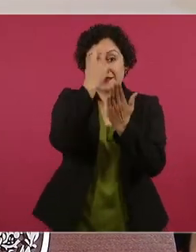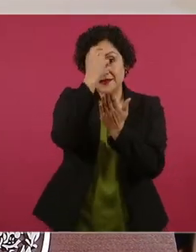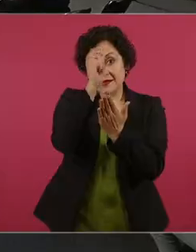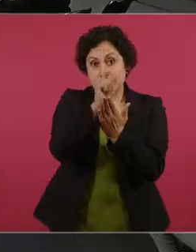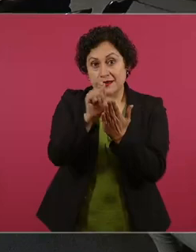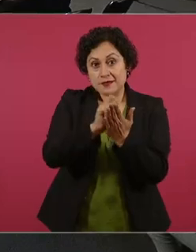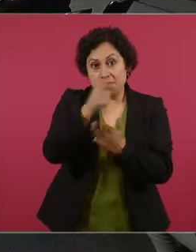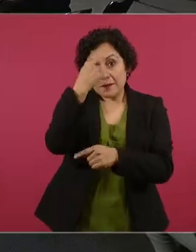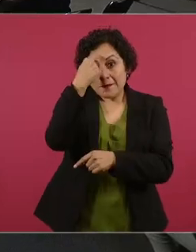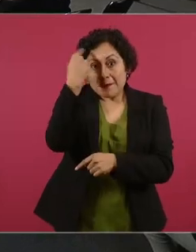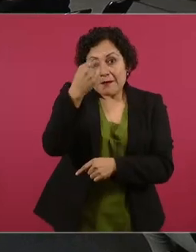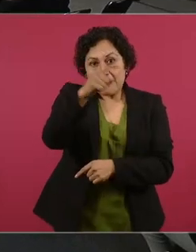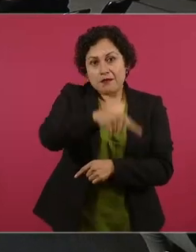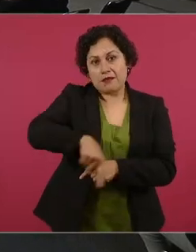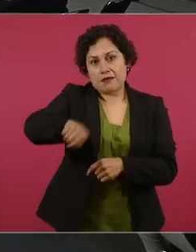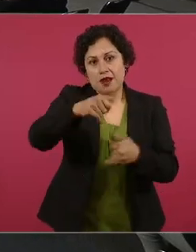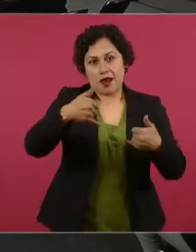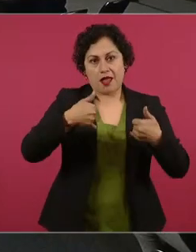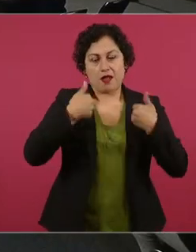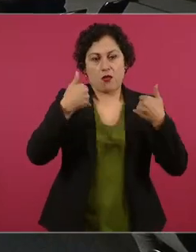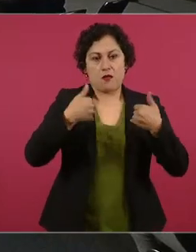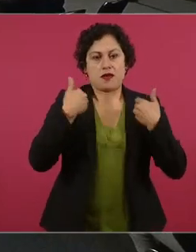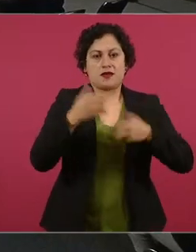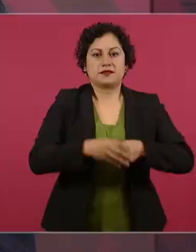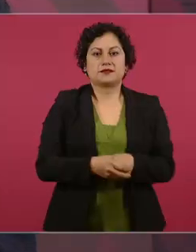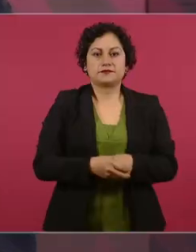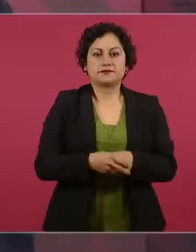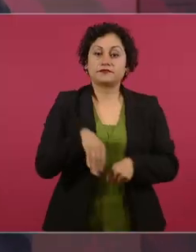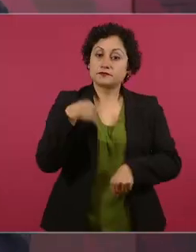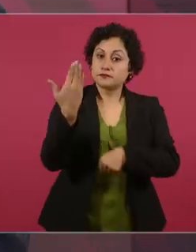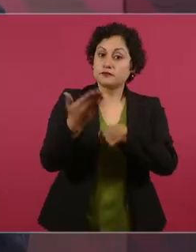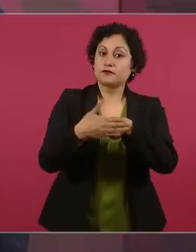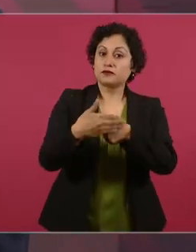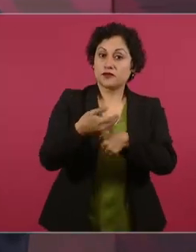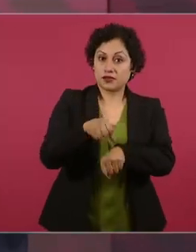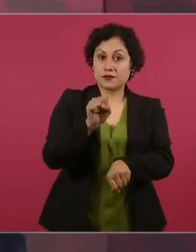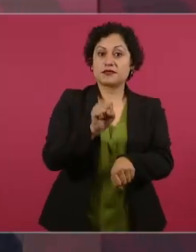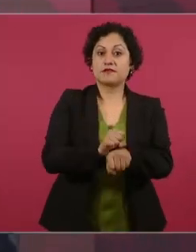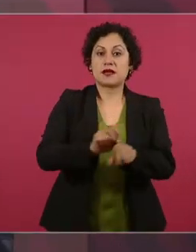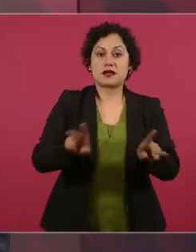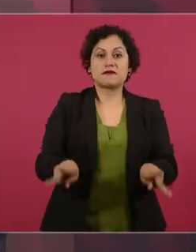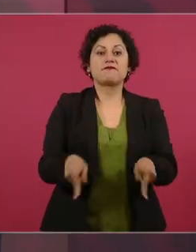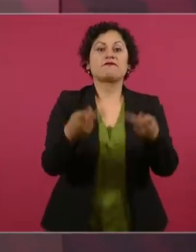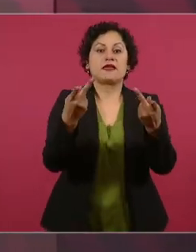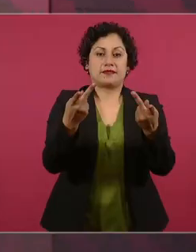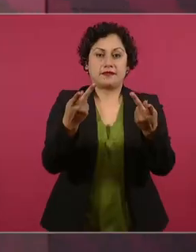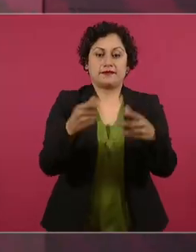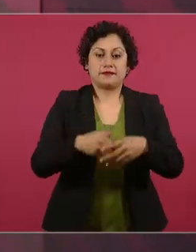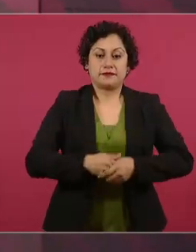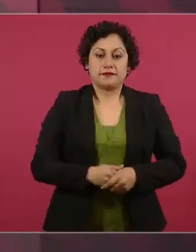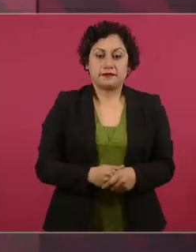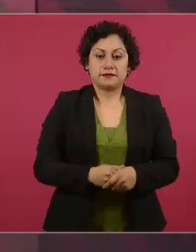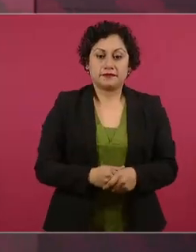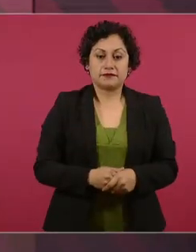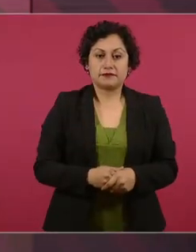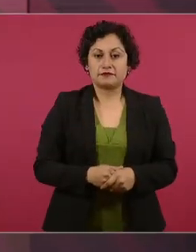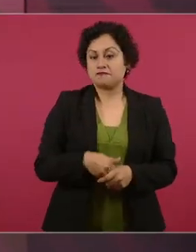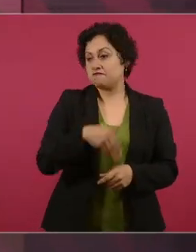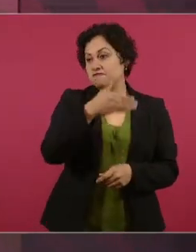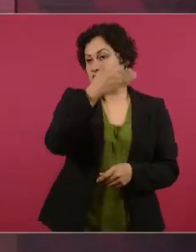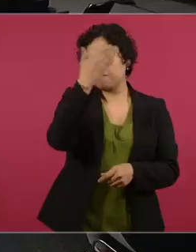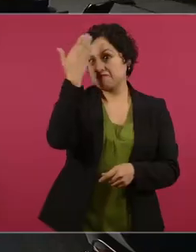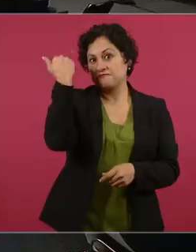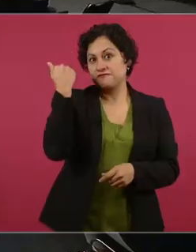viene va a estar a la venta. No sé, me